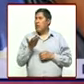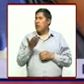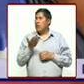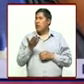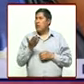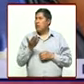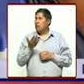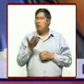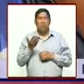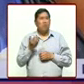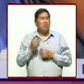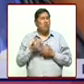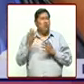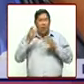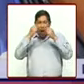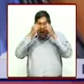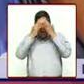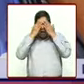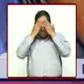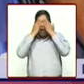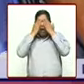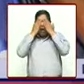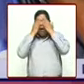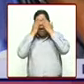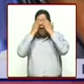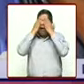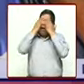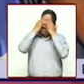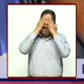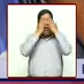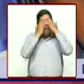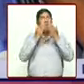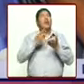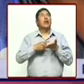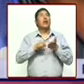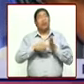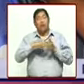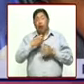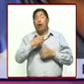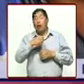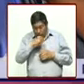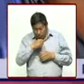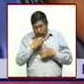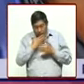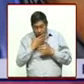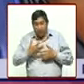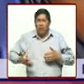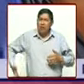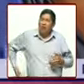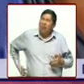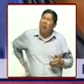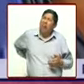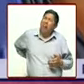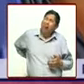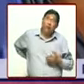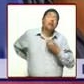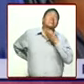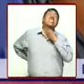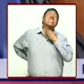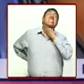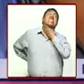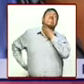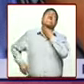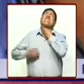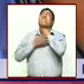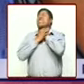tenemos más casos de conjuntivitis principalmente, seguidos de lo que son resfríos comunes, lumbalgia y faringitis aguda. Y como